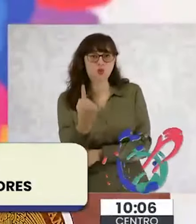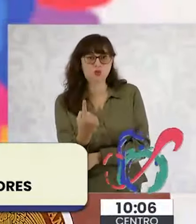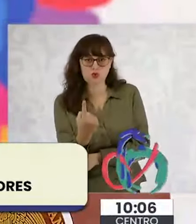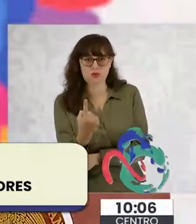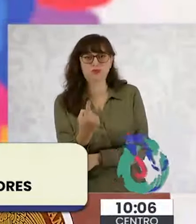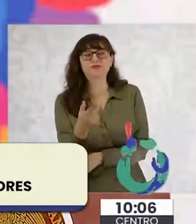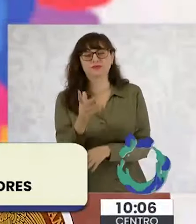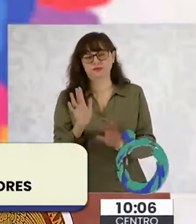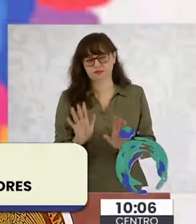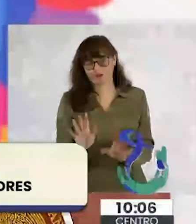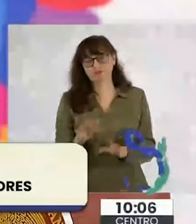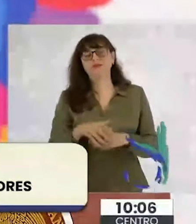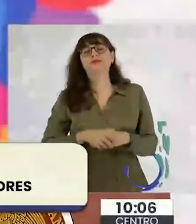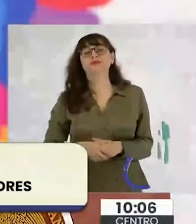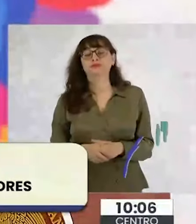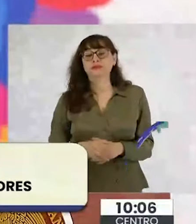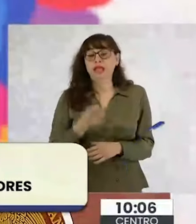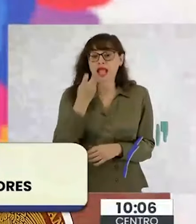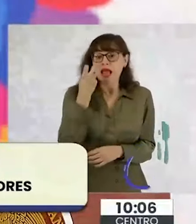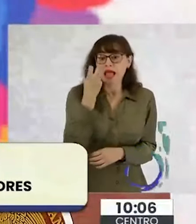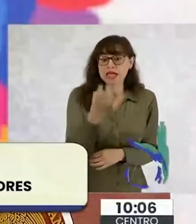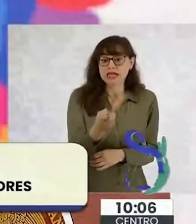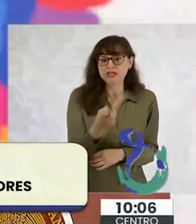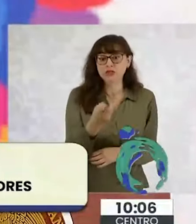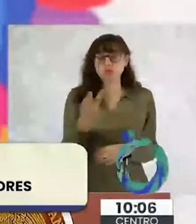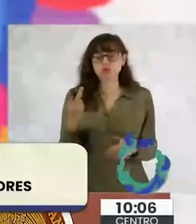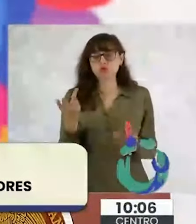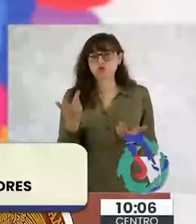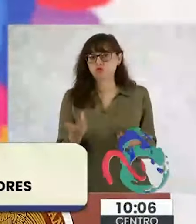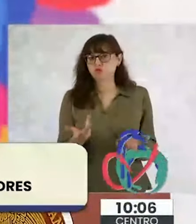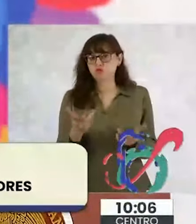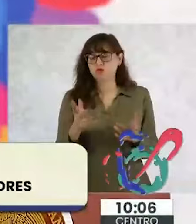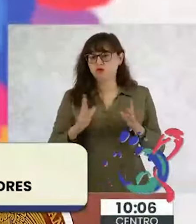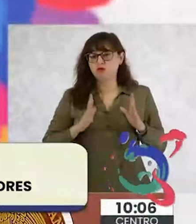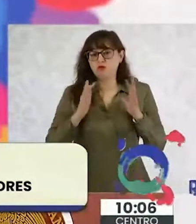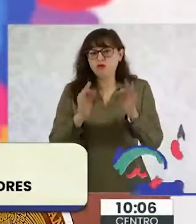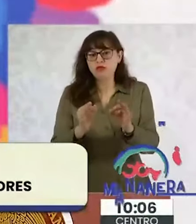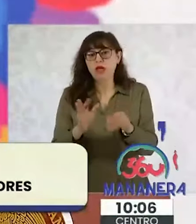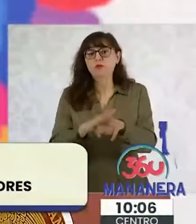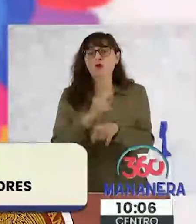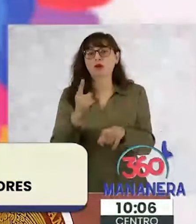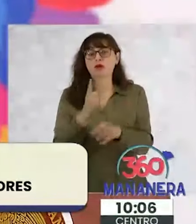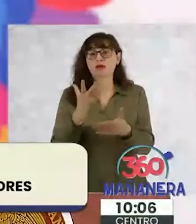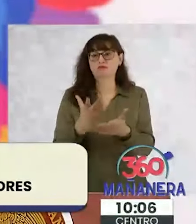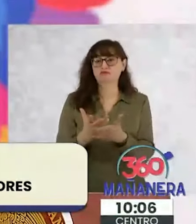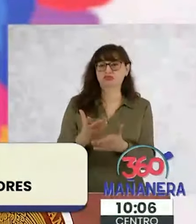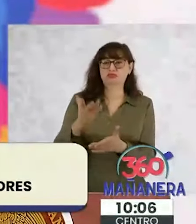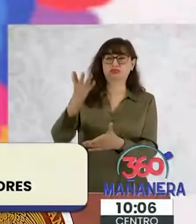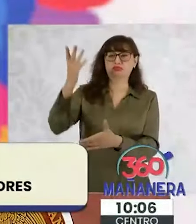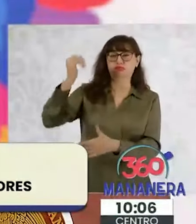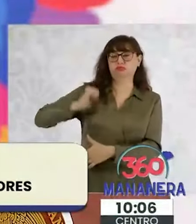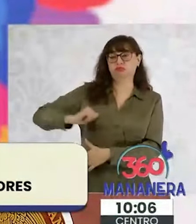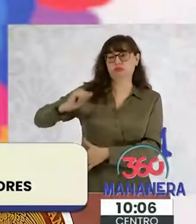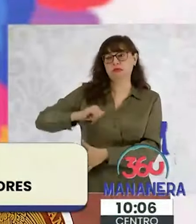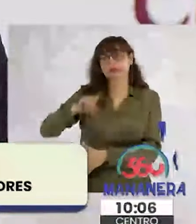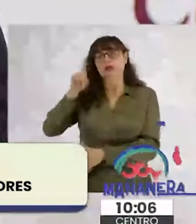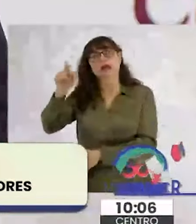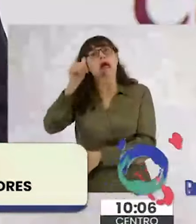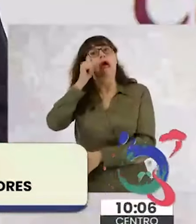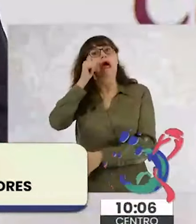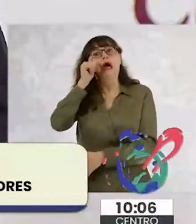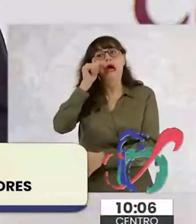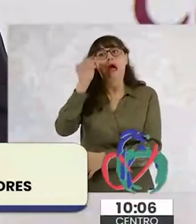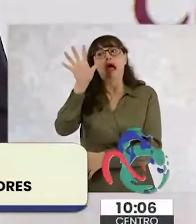a partir de esas crisis financieras que hubo a finales del siglo pasado en Asia cuando las